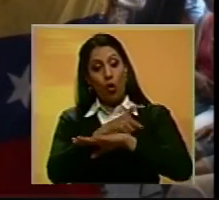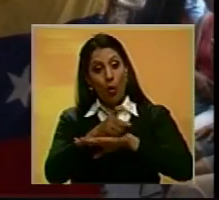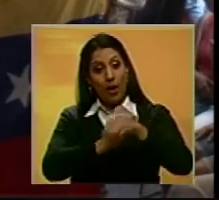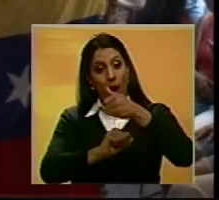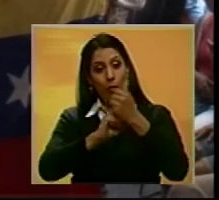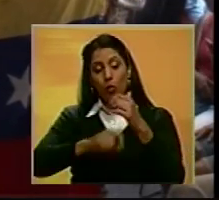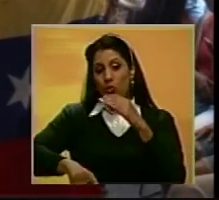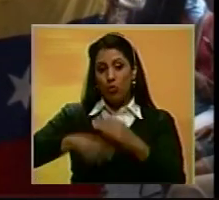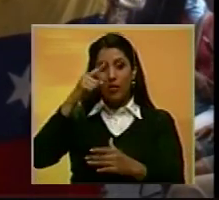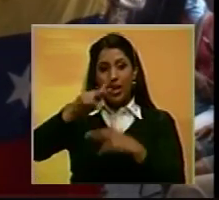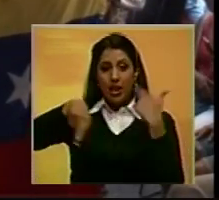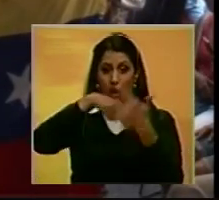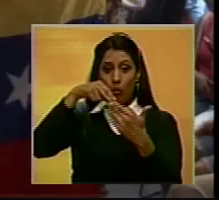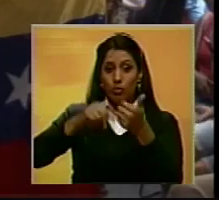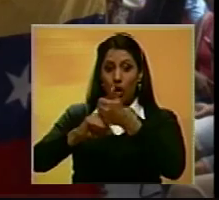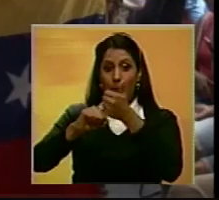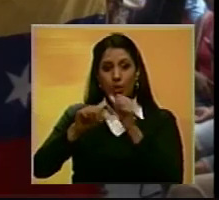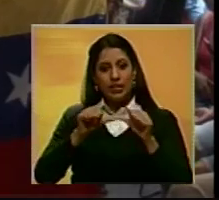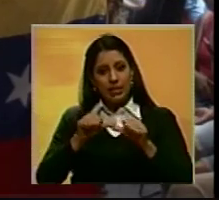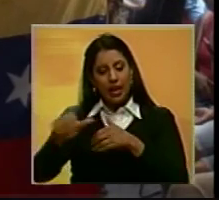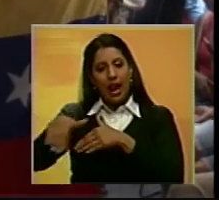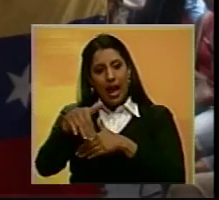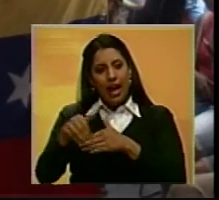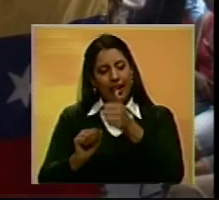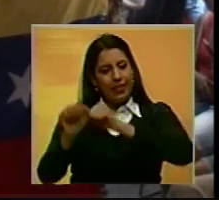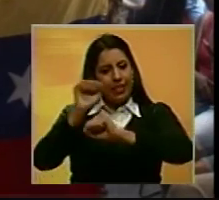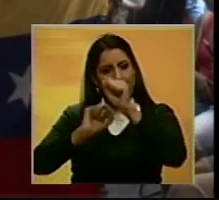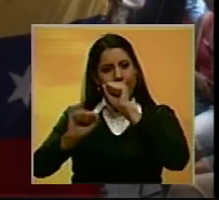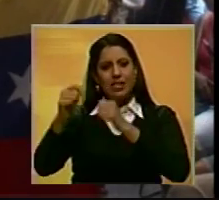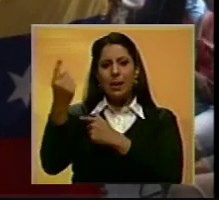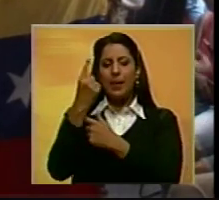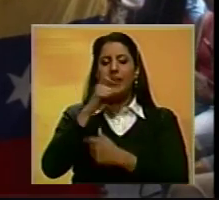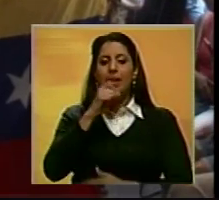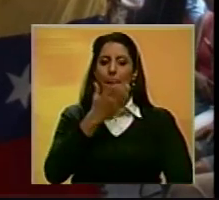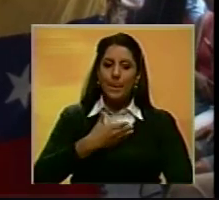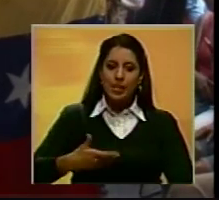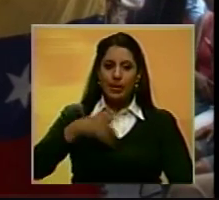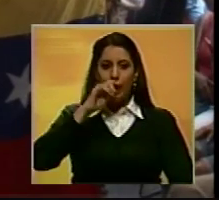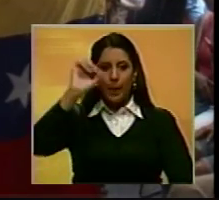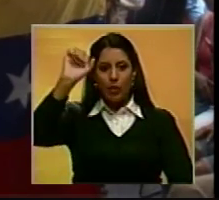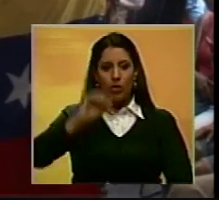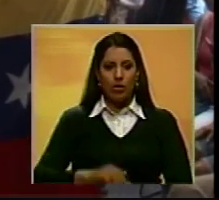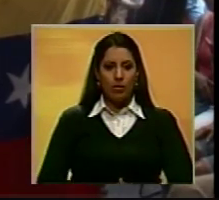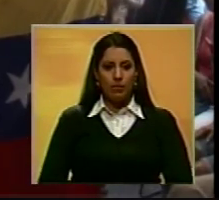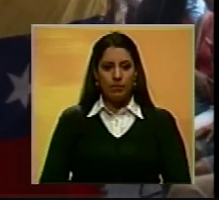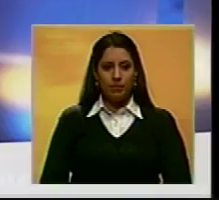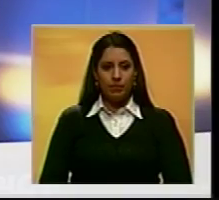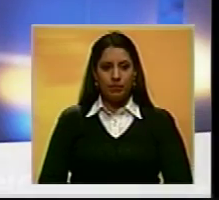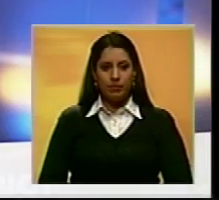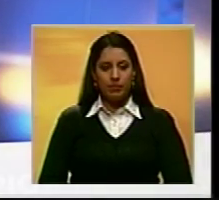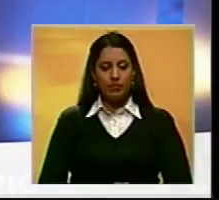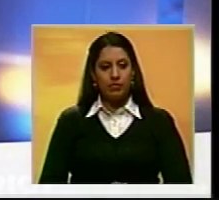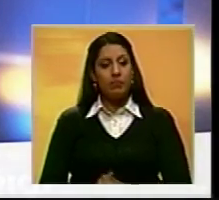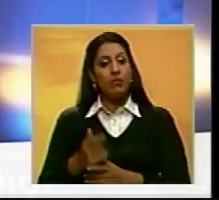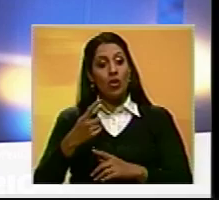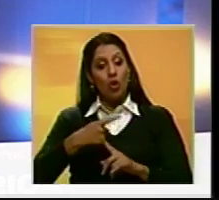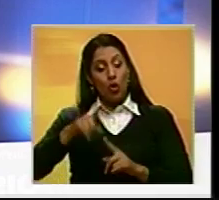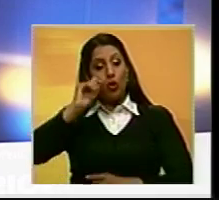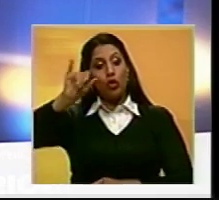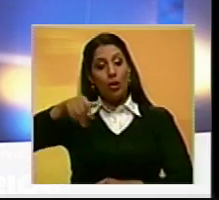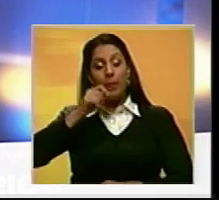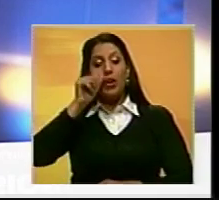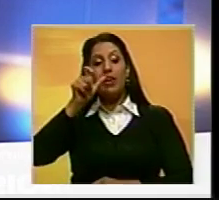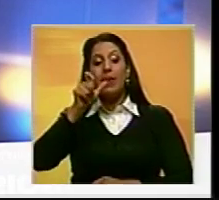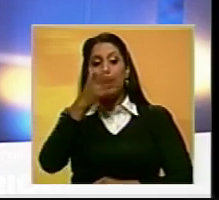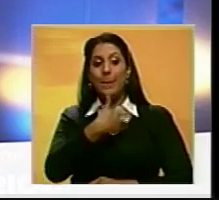a radicalizar la revolución y a continuar en las calles en defensa del mandato del presidente Nicolás Maduro. José Agustín